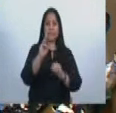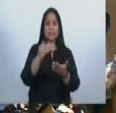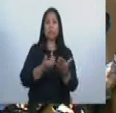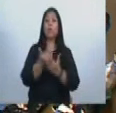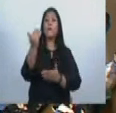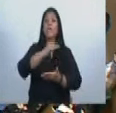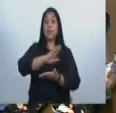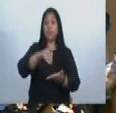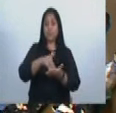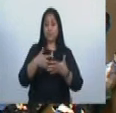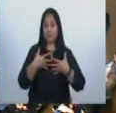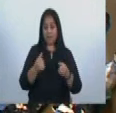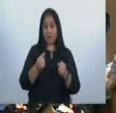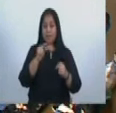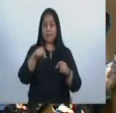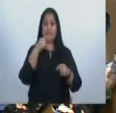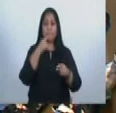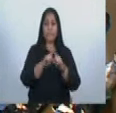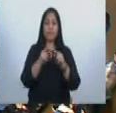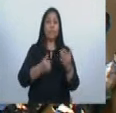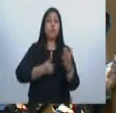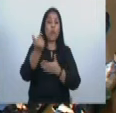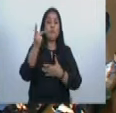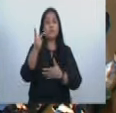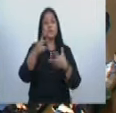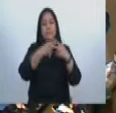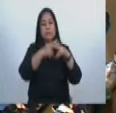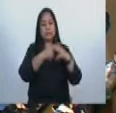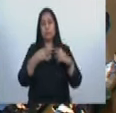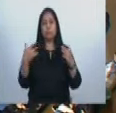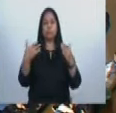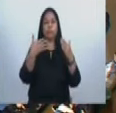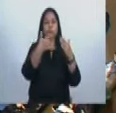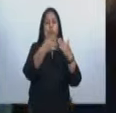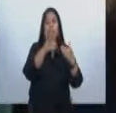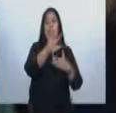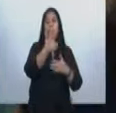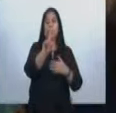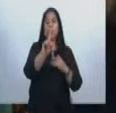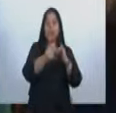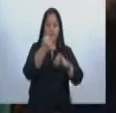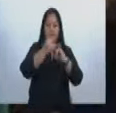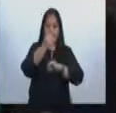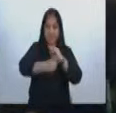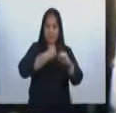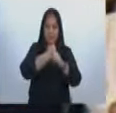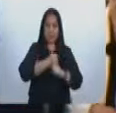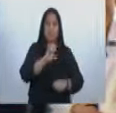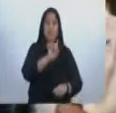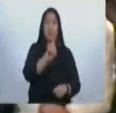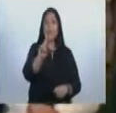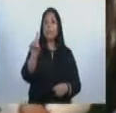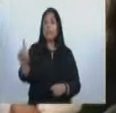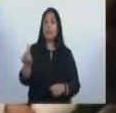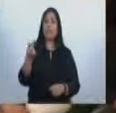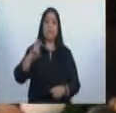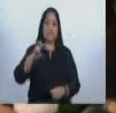puestos vamos a entre nuevos y remozados vamos a llegar a 51 a fin de de año cada uno de esos